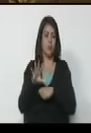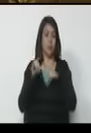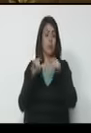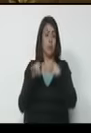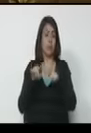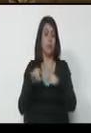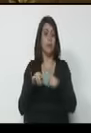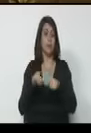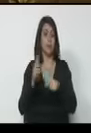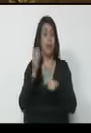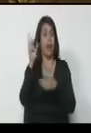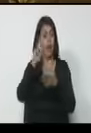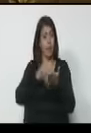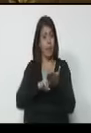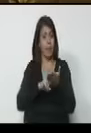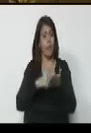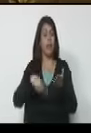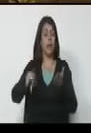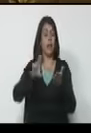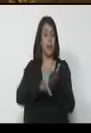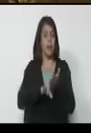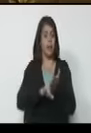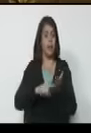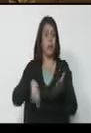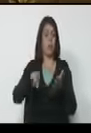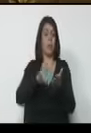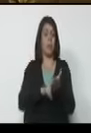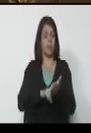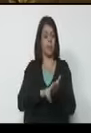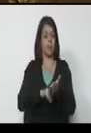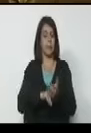largo, pero hay que repetírselo a cada rato.